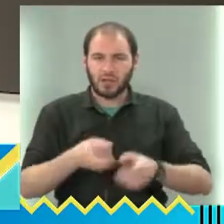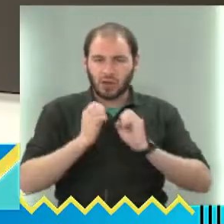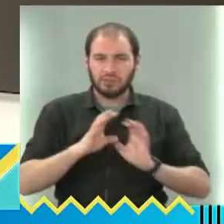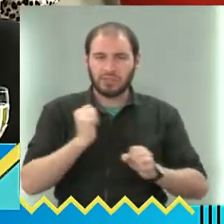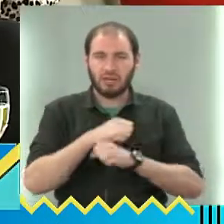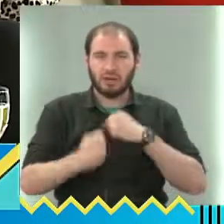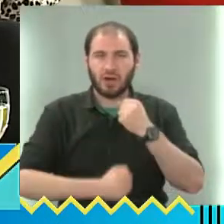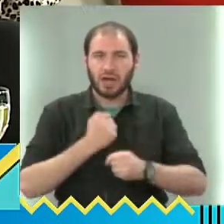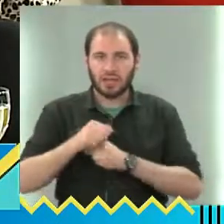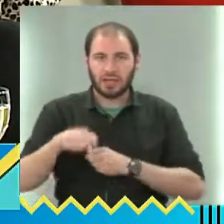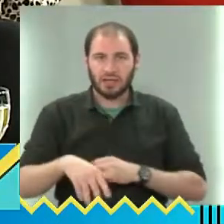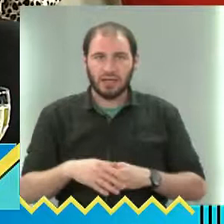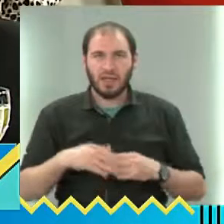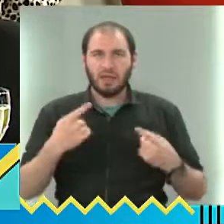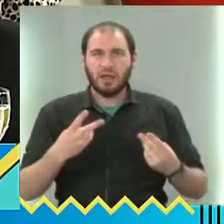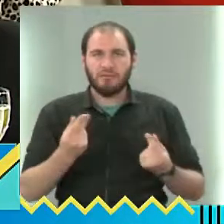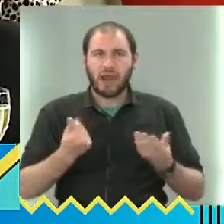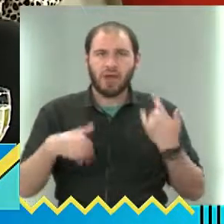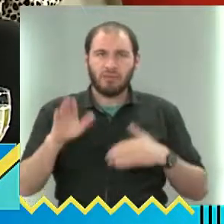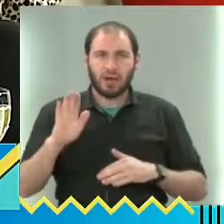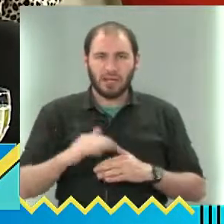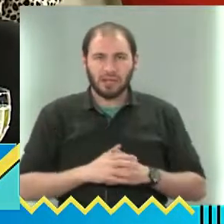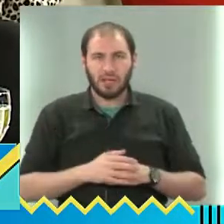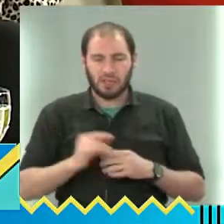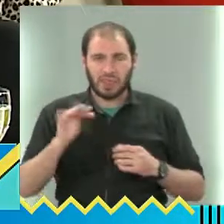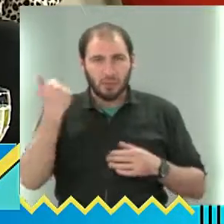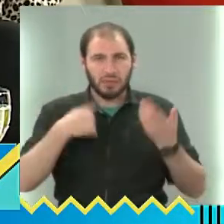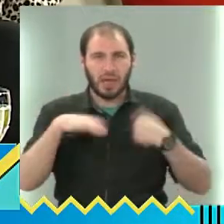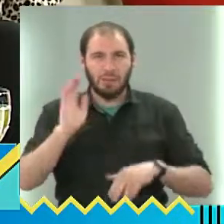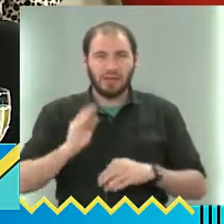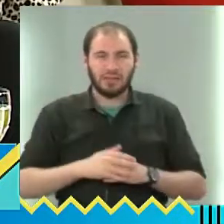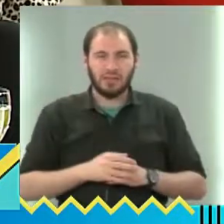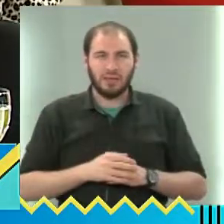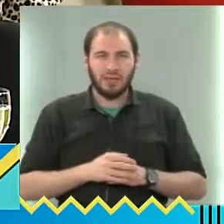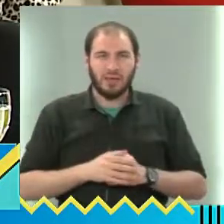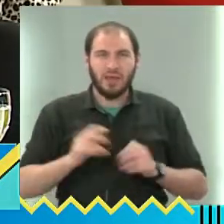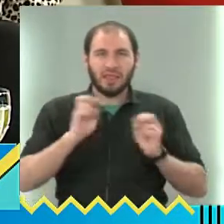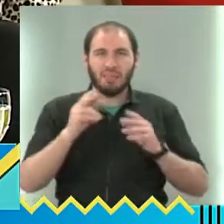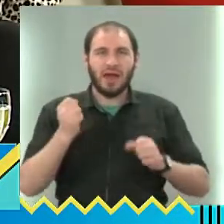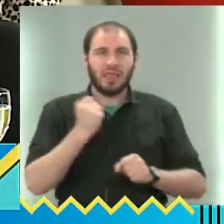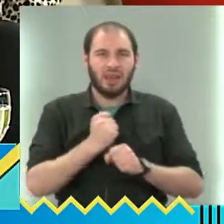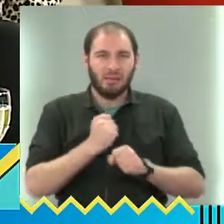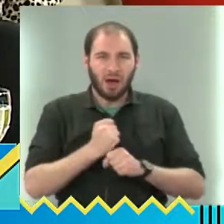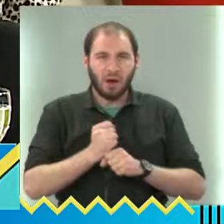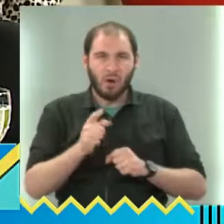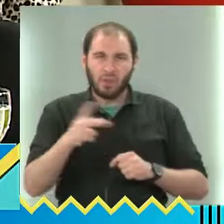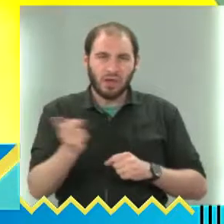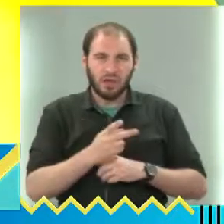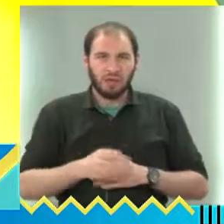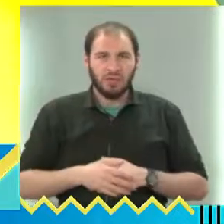trabajar hasta este momento? ¿Qué es lo que más valoran y qué es lo que más notan, digamos, a nivel laboral de su